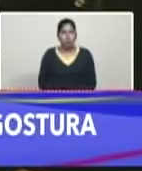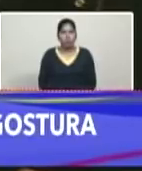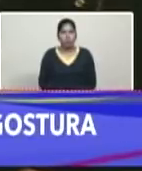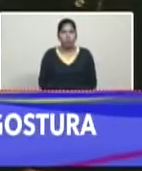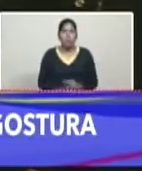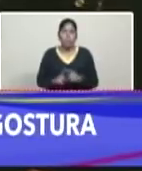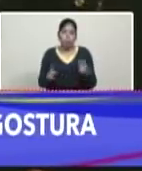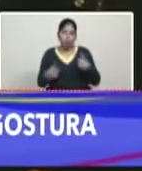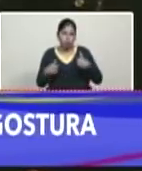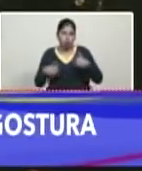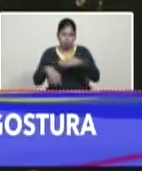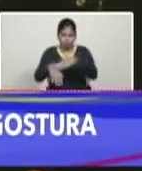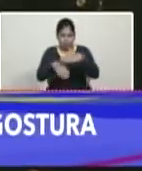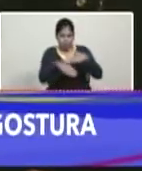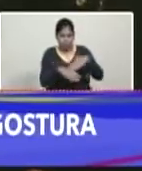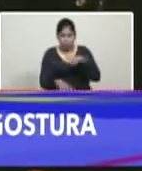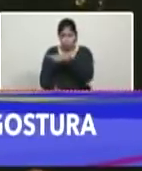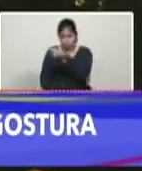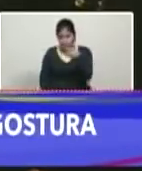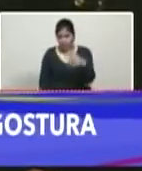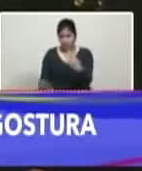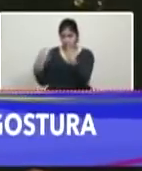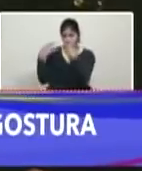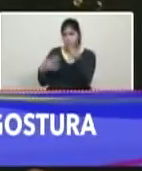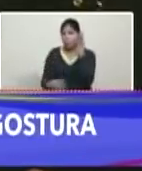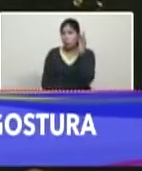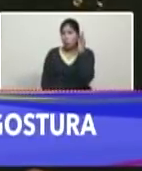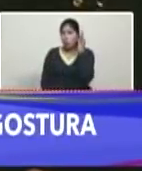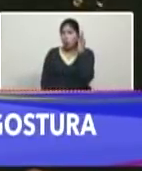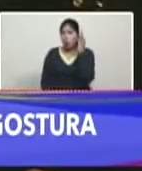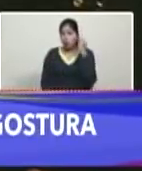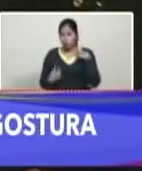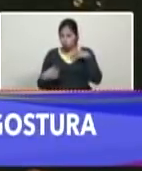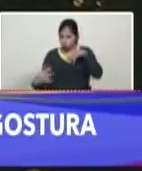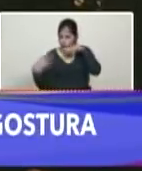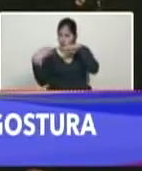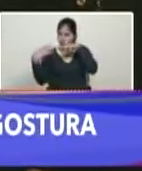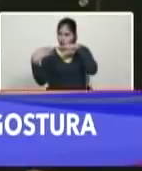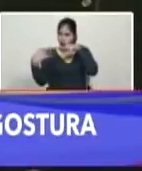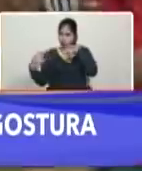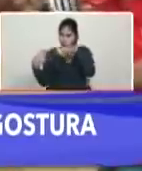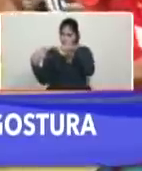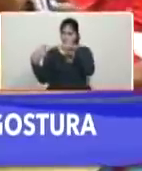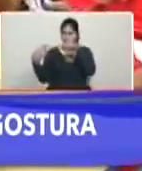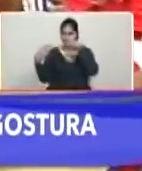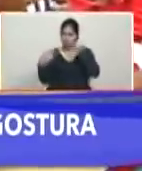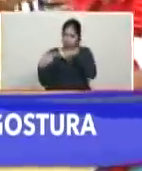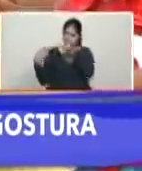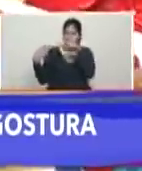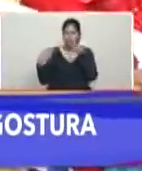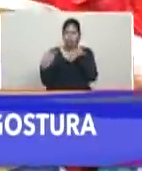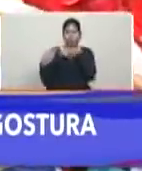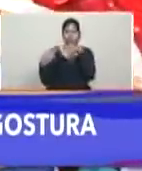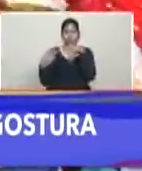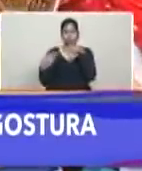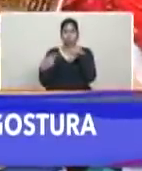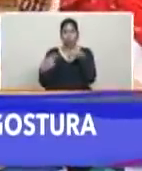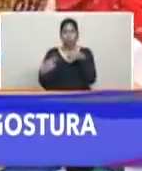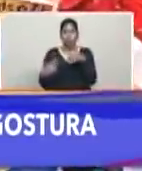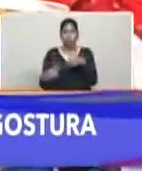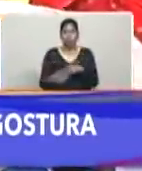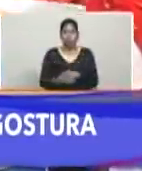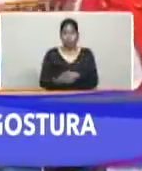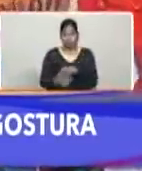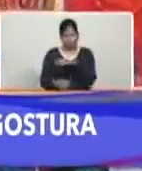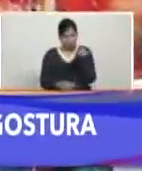Pero yo le digo a ustedes, mujeres que me miran y que yo las miro también, yo le digo a ustedes,